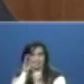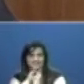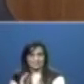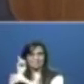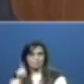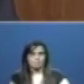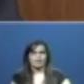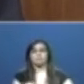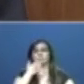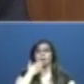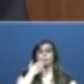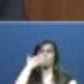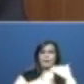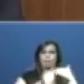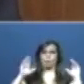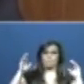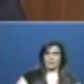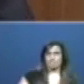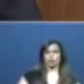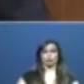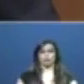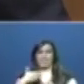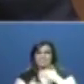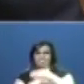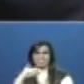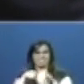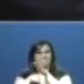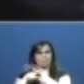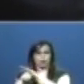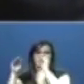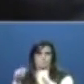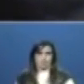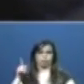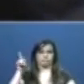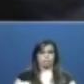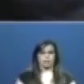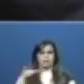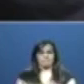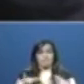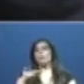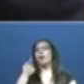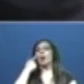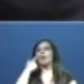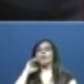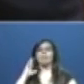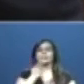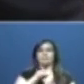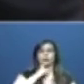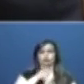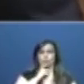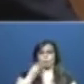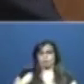licencia reduciendo plazos y trámites y limitando la evaluación de impacto a los supuestos estrictos de la normativa